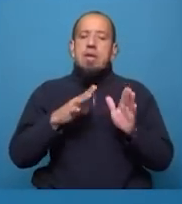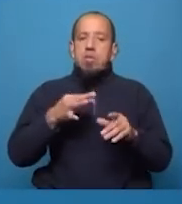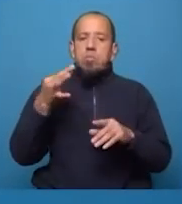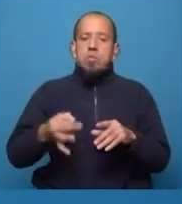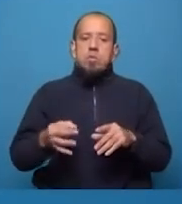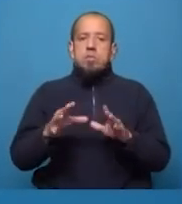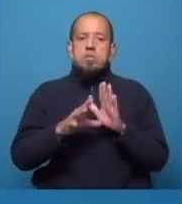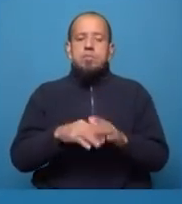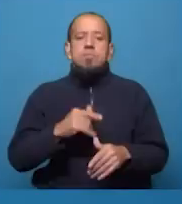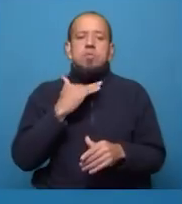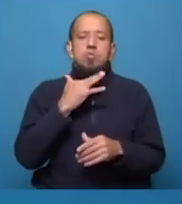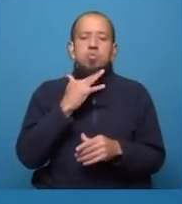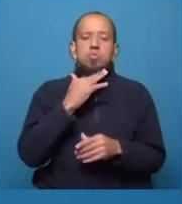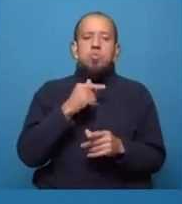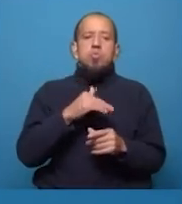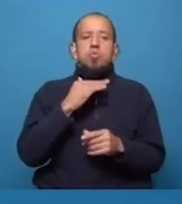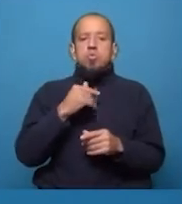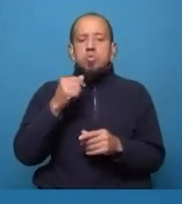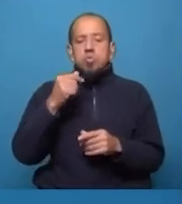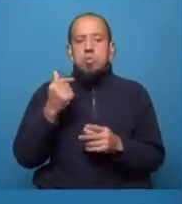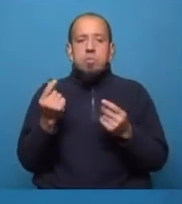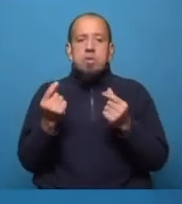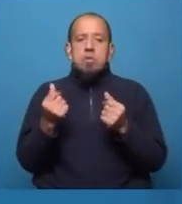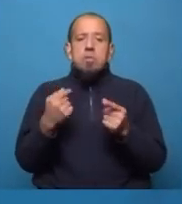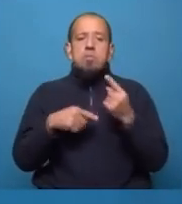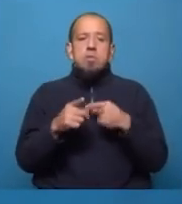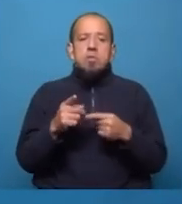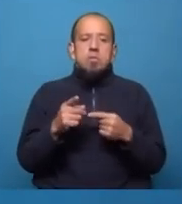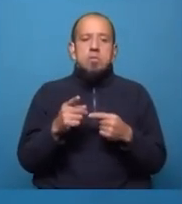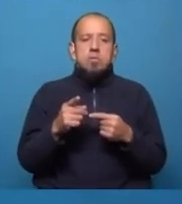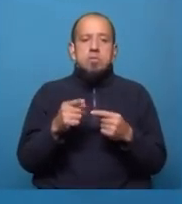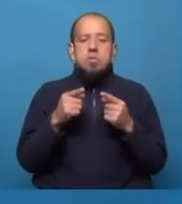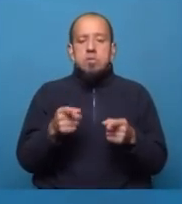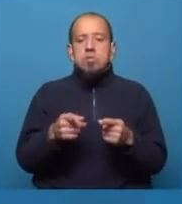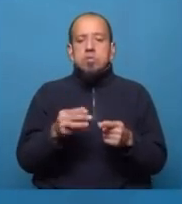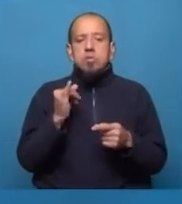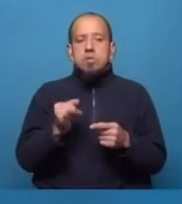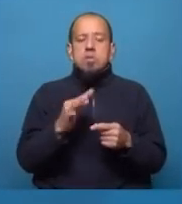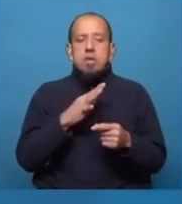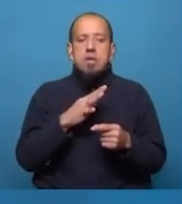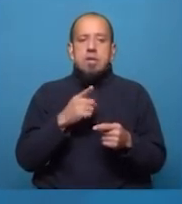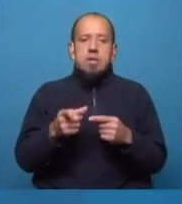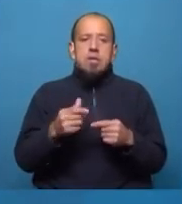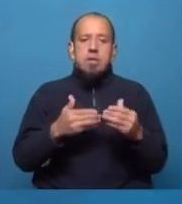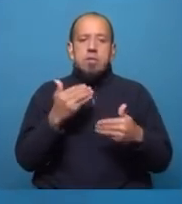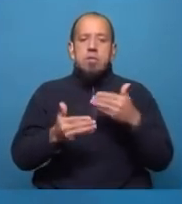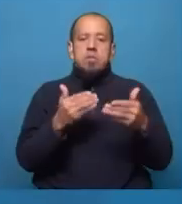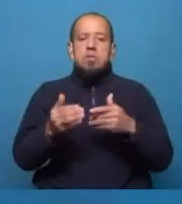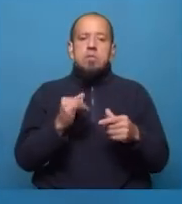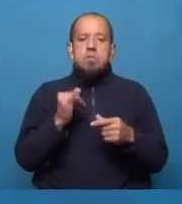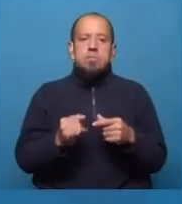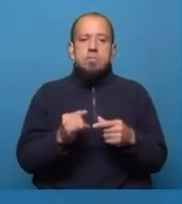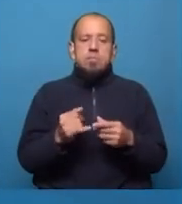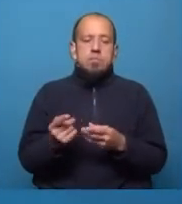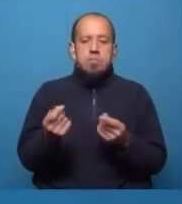ni en corrupción ni Han lavado lo estamos haciendo bien en cambio en ese tema sí creo que hay que avanzar creo que el